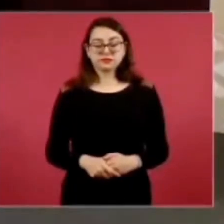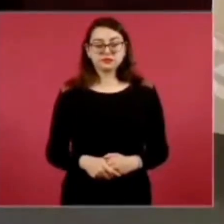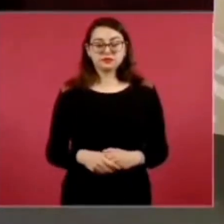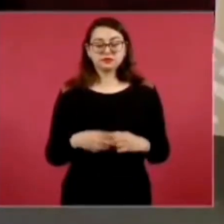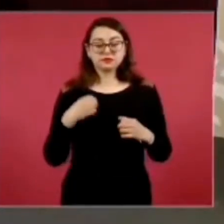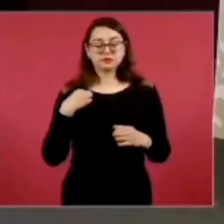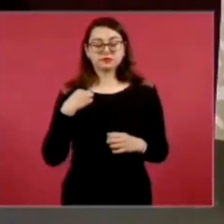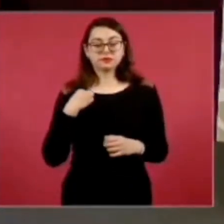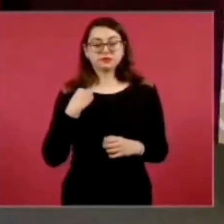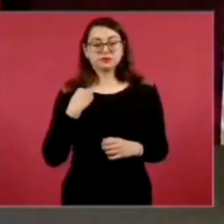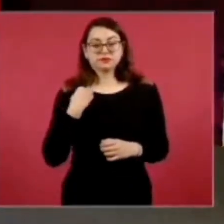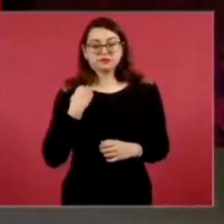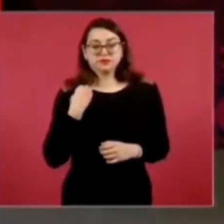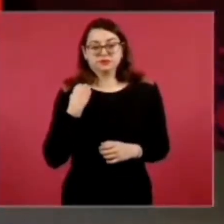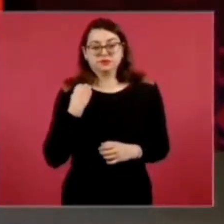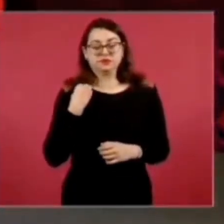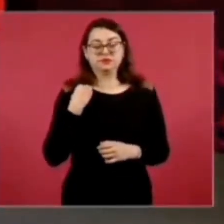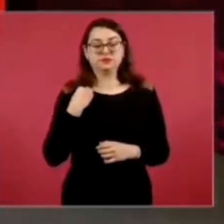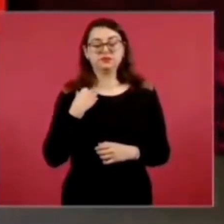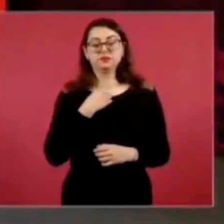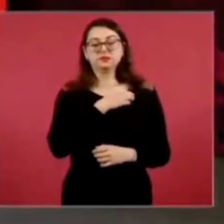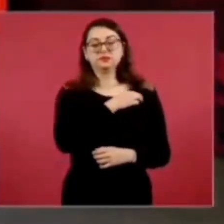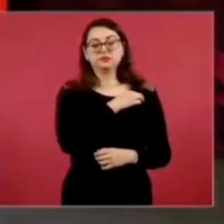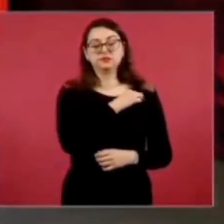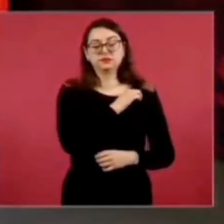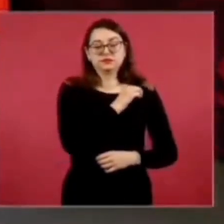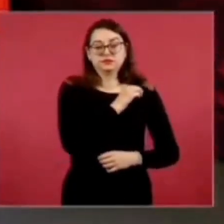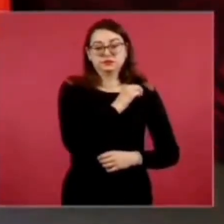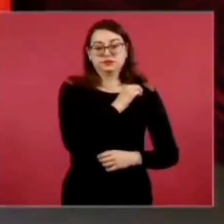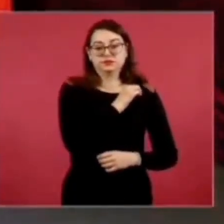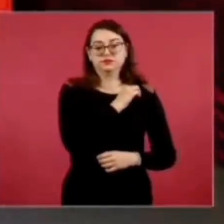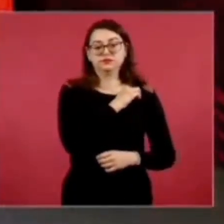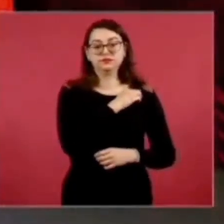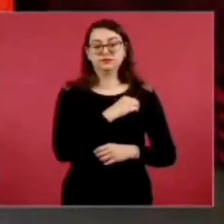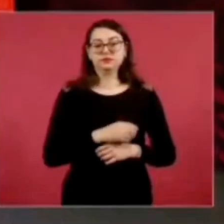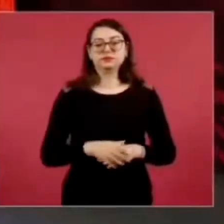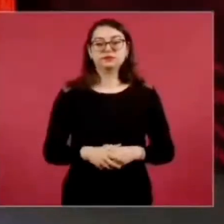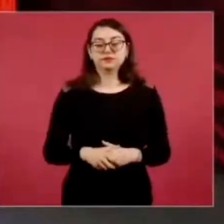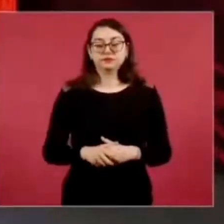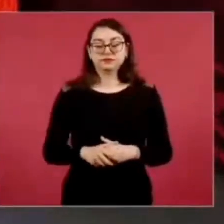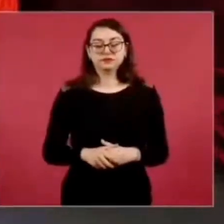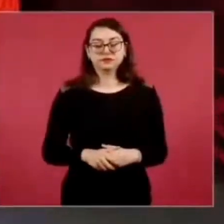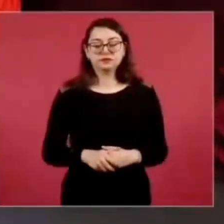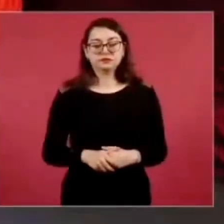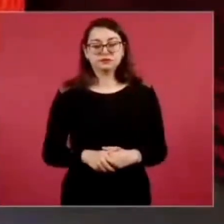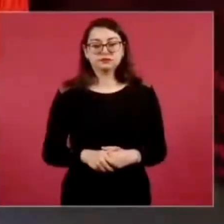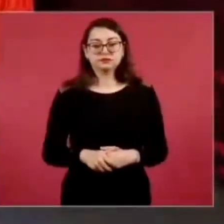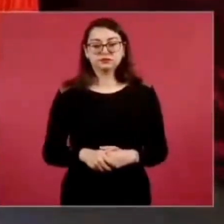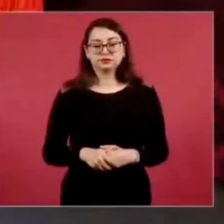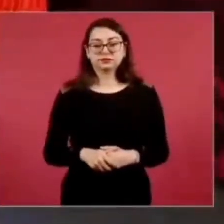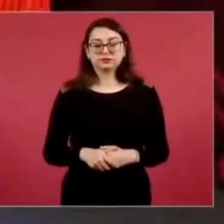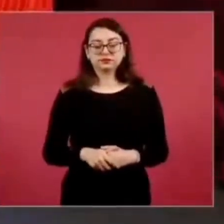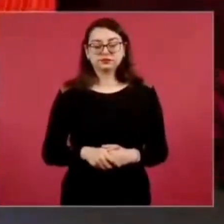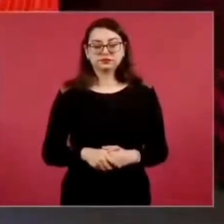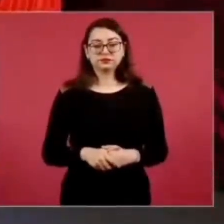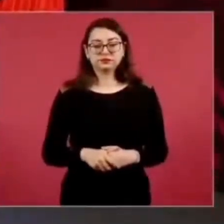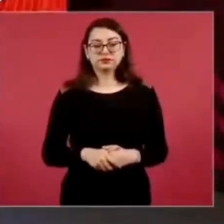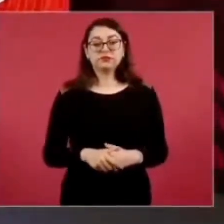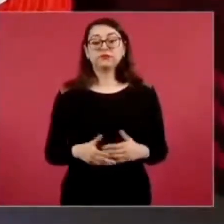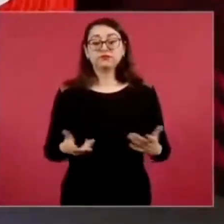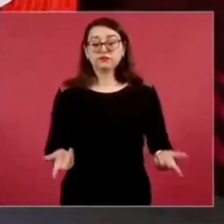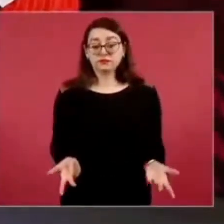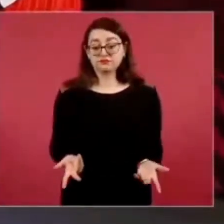Entonces, en esa circunstancia toman la decisión, pero no podía el